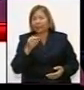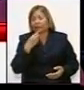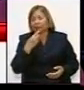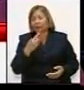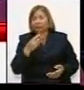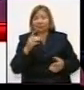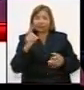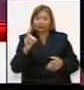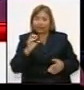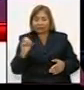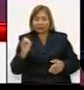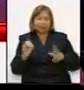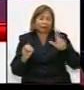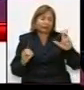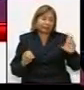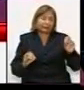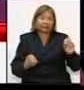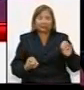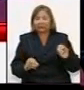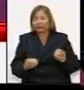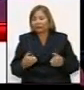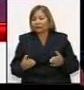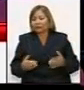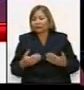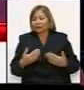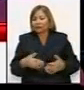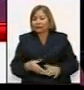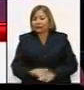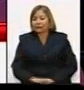100 diputados, 30 senadores. ¡Una barbaridad!